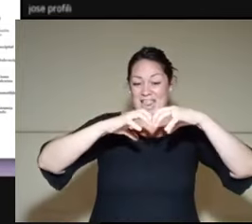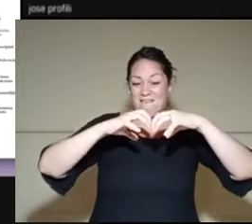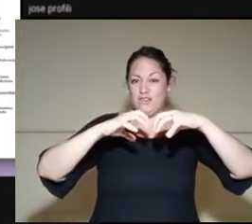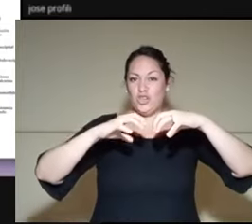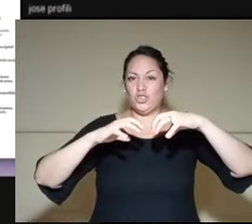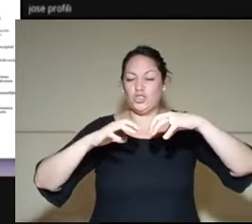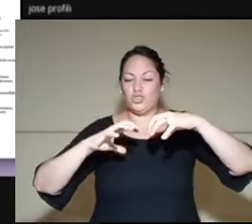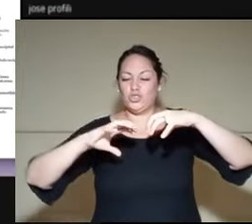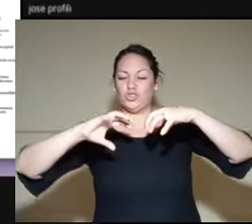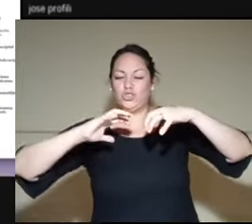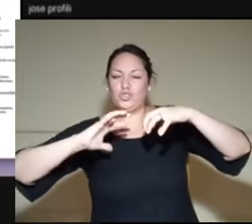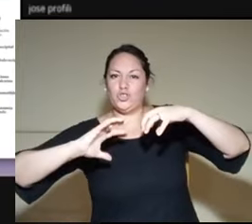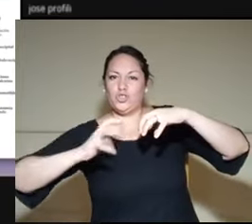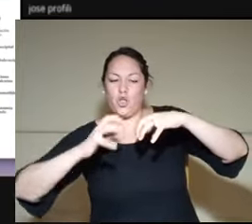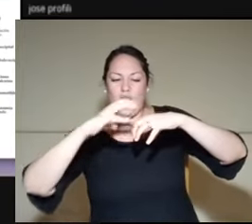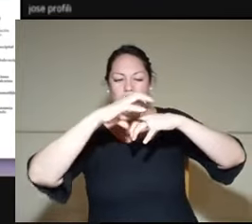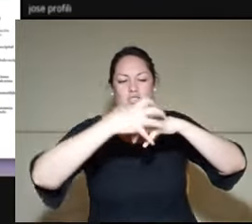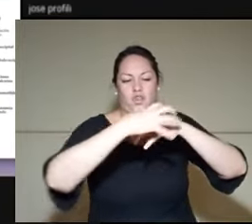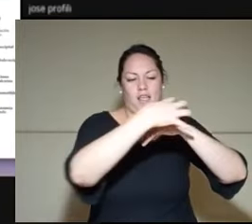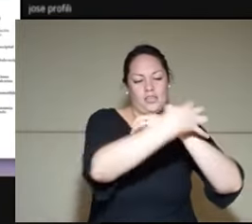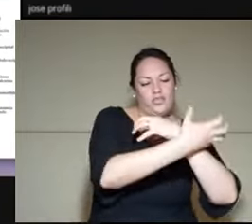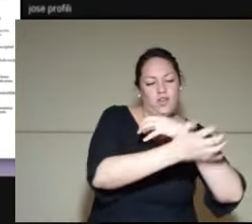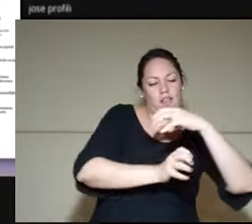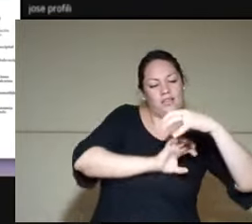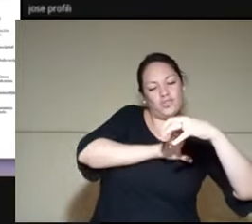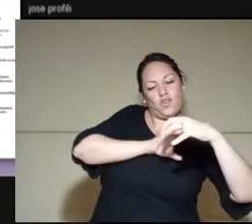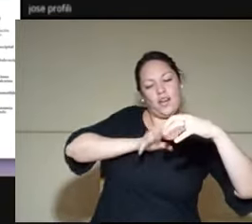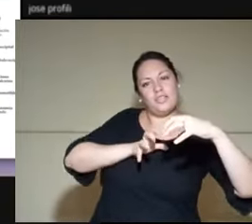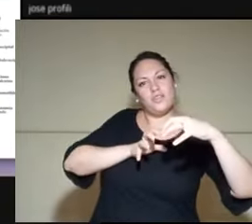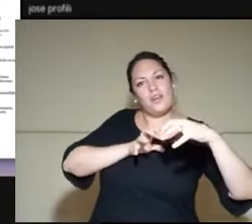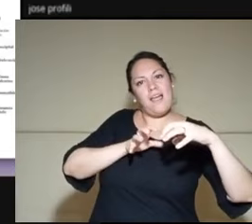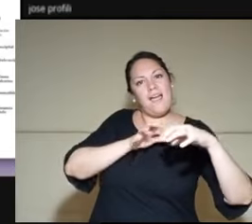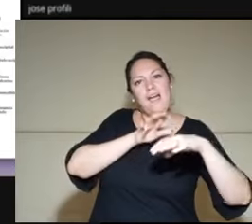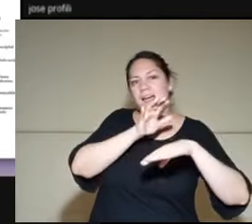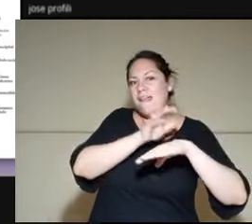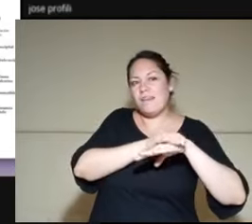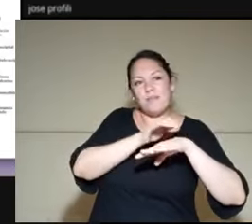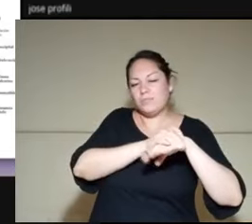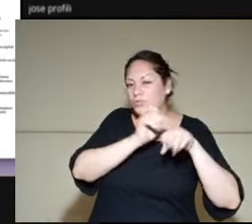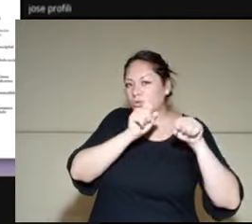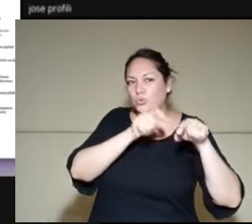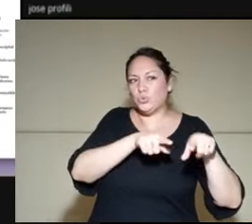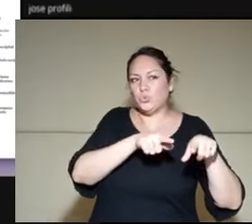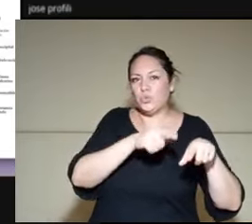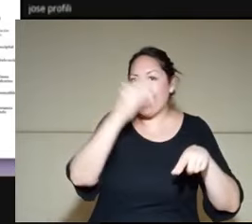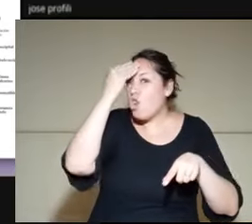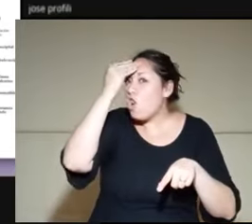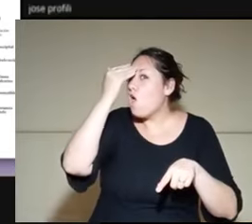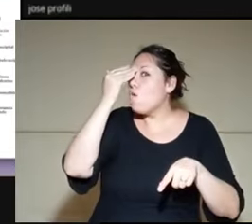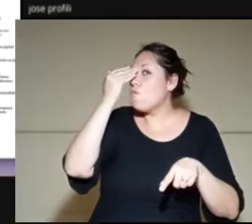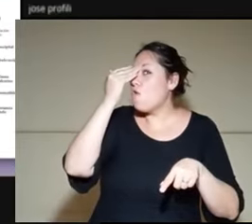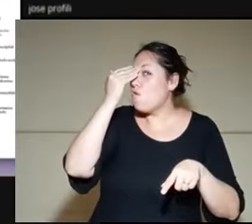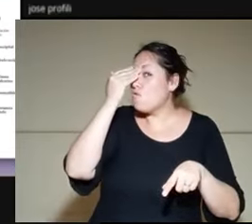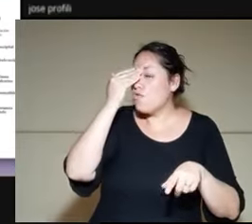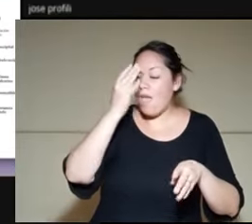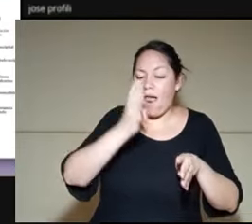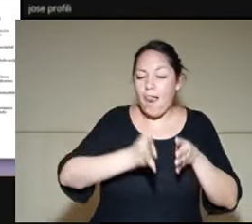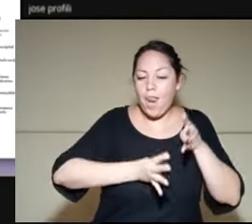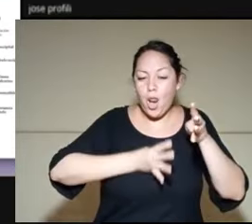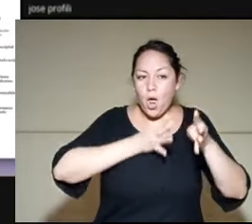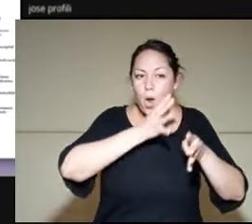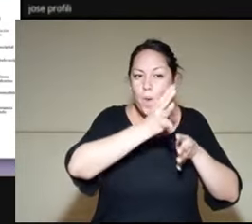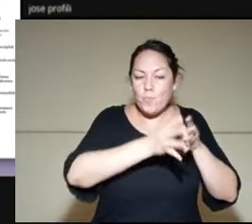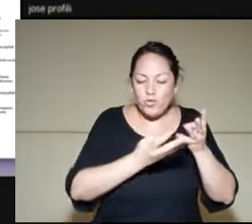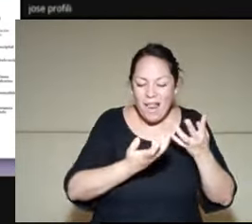cerebro tenemos zonas que están especializadas para ciertas funciones. Y en el lóbulo frontal se descubrió que toda la